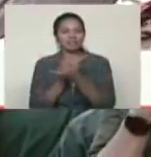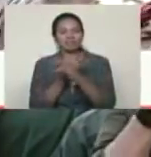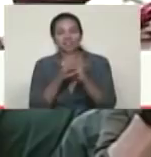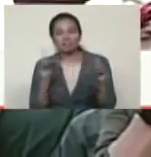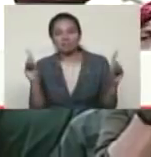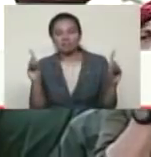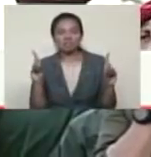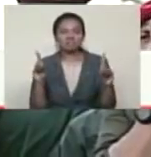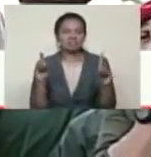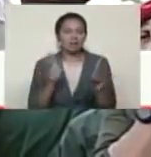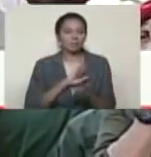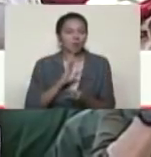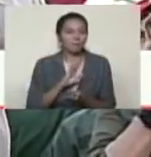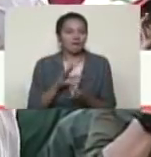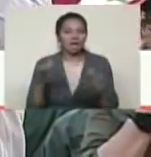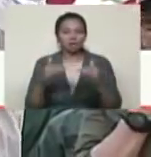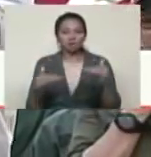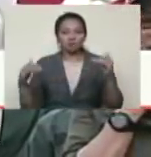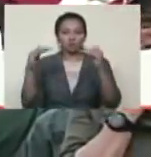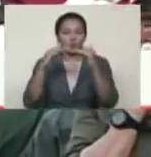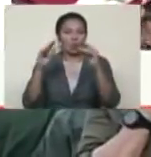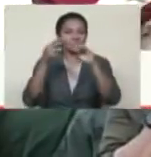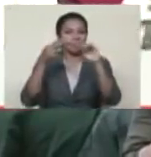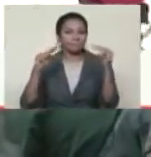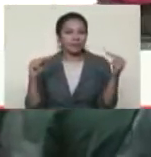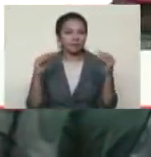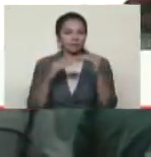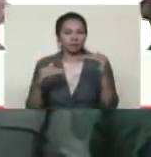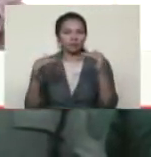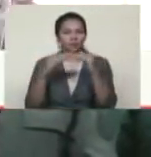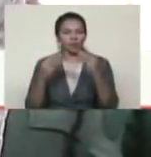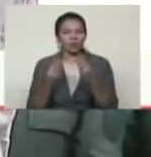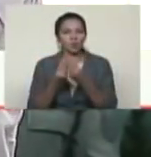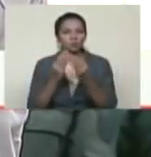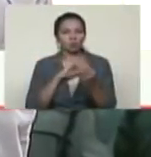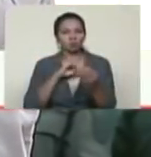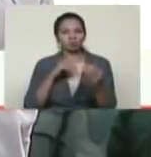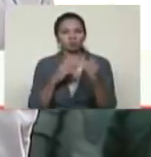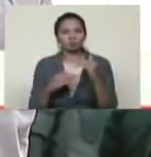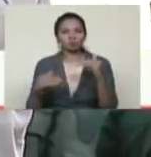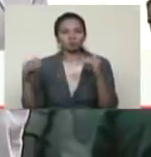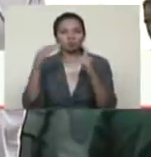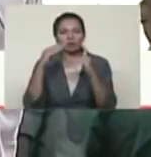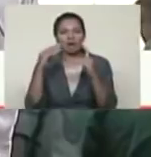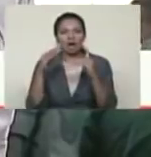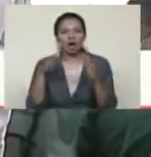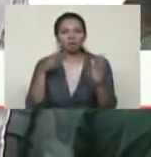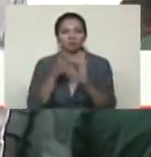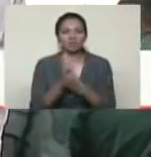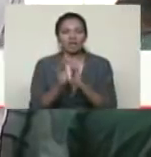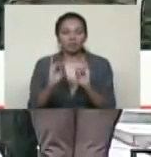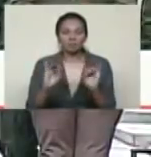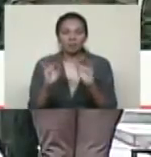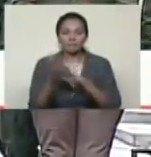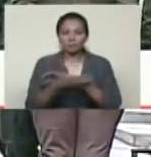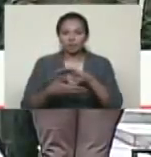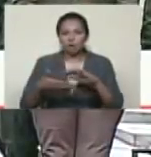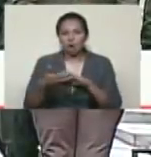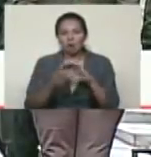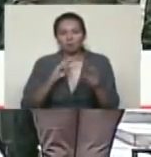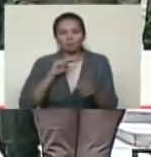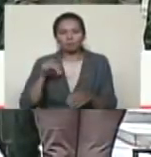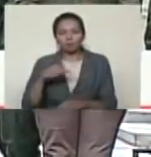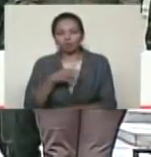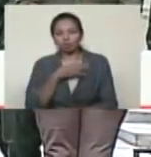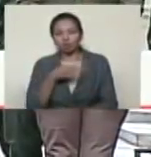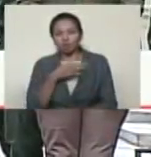con igualdad. Solo en paz podemos superar y afrontar los problemas de nuestra sociedad,